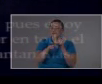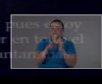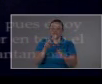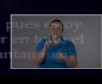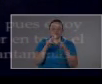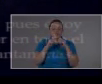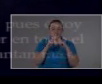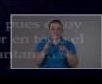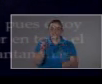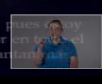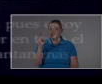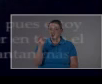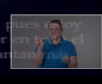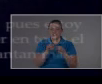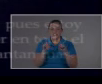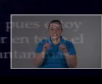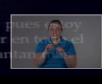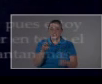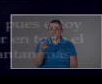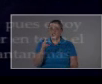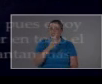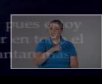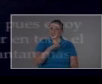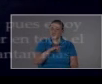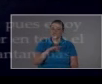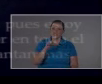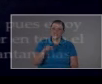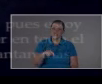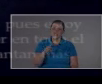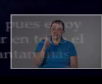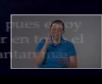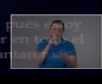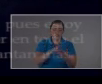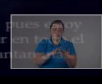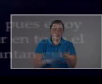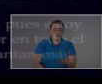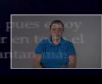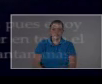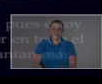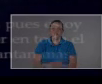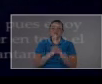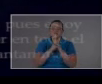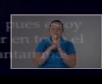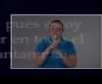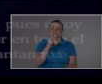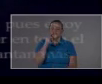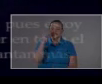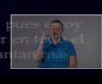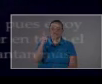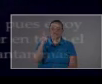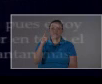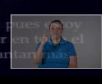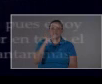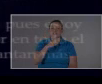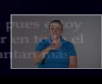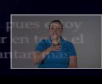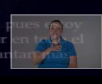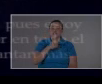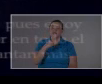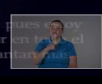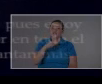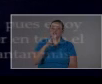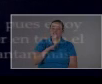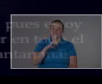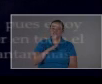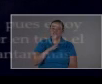estoy leyendo. Solo estoy rogándole al Señor que si a mí me toca atravesar un valle de lágrimas, esté preparado y tome